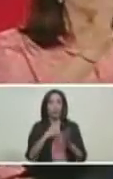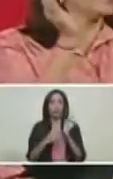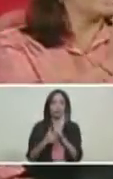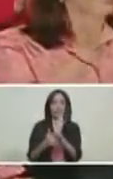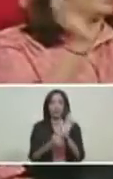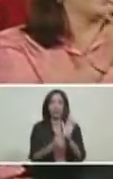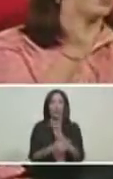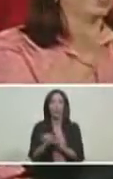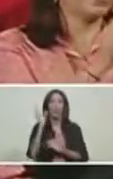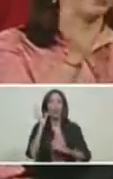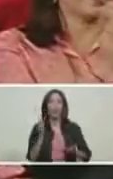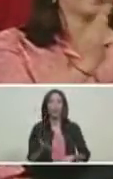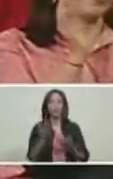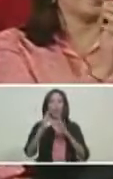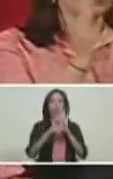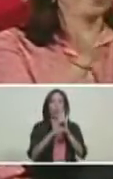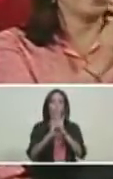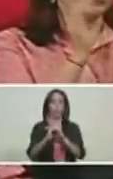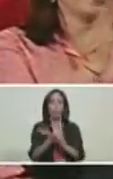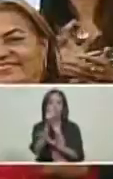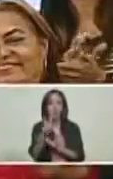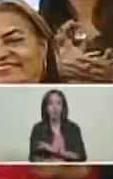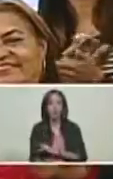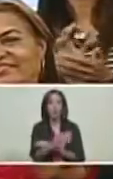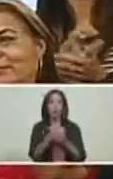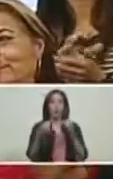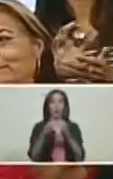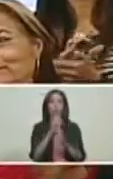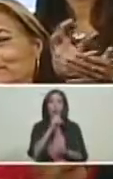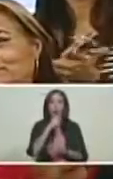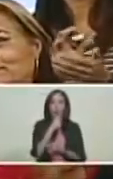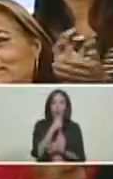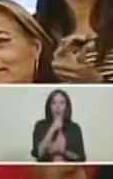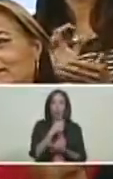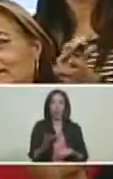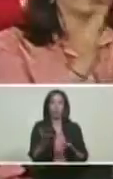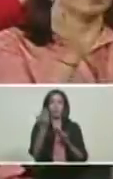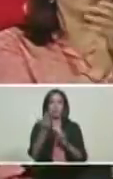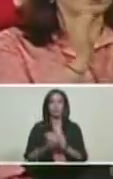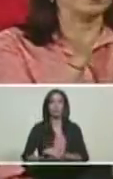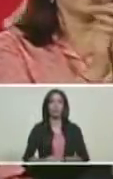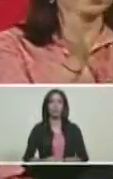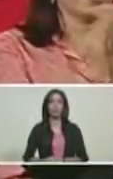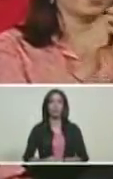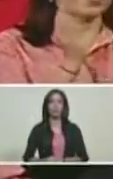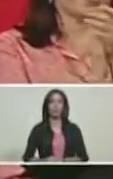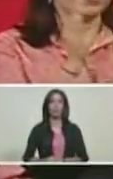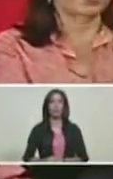María León, constituyente del sector de los pensionistas, de las mujeres.